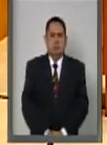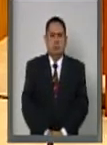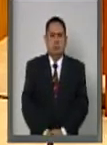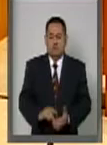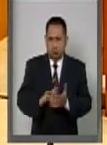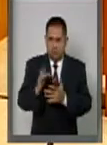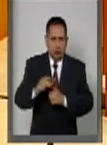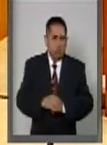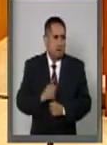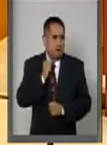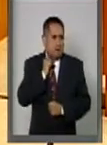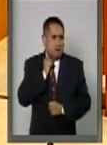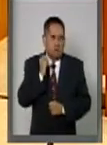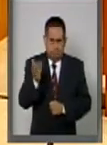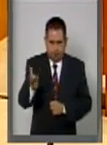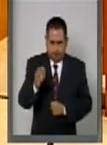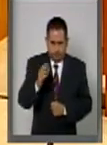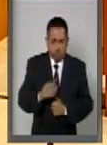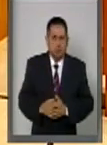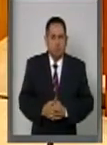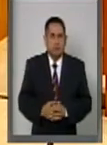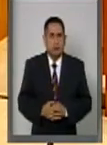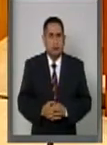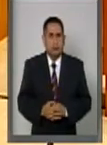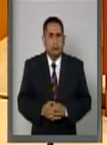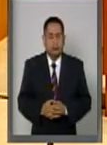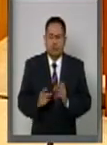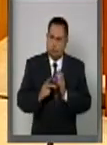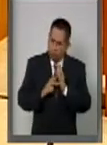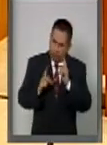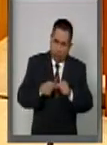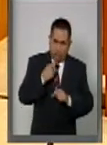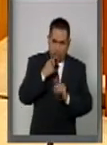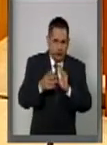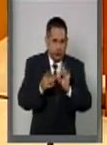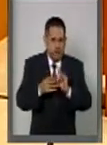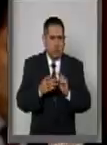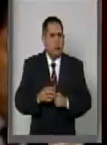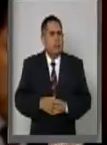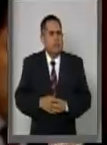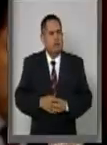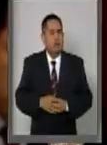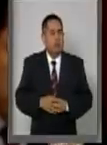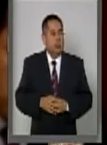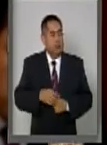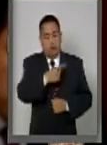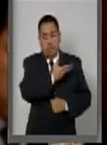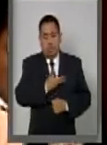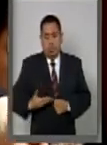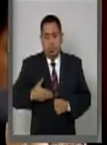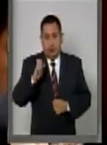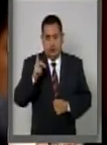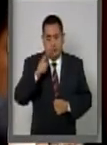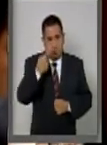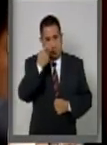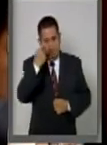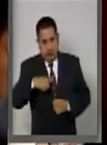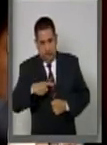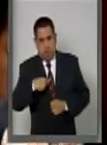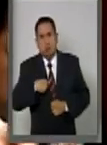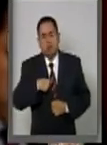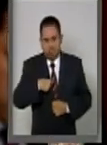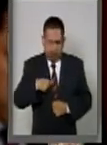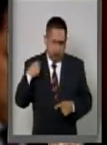Muchas gracias, señor senador. Reiterar lo que ha sido una instrucción que el presidente Peña Nieto ha mantenido a lo largo de